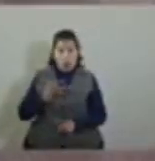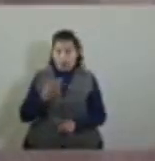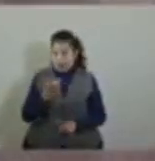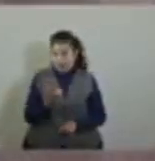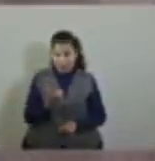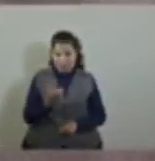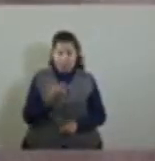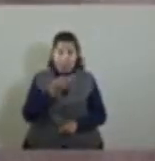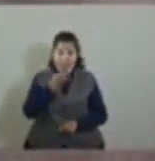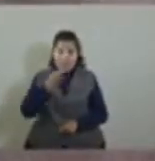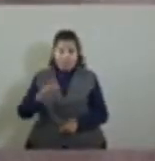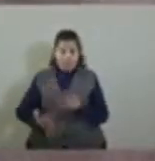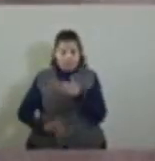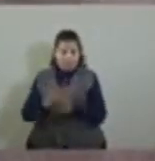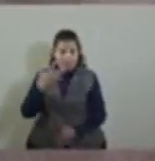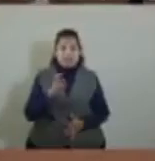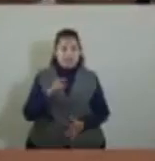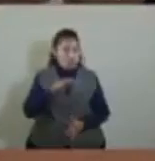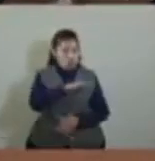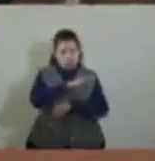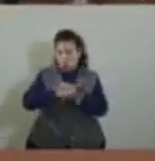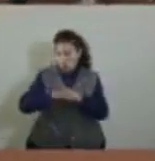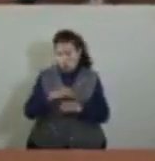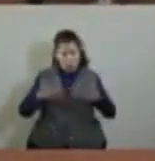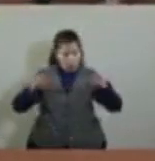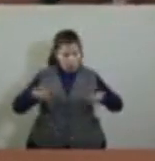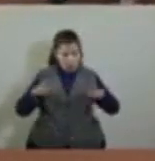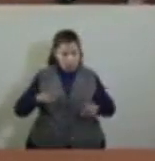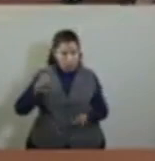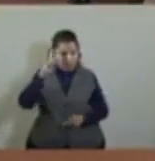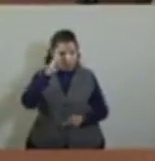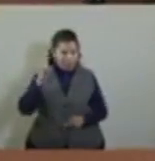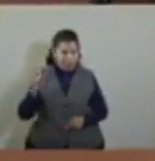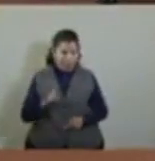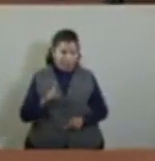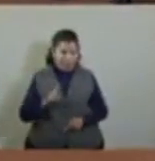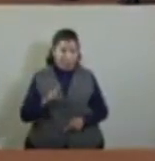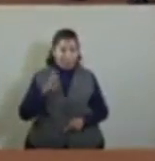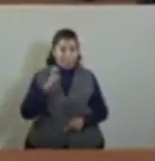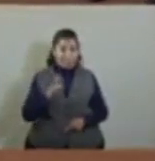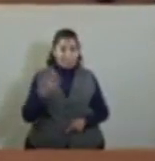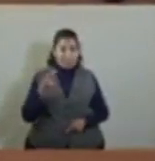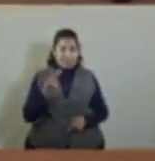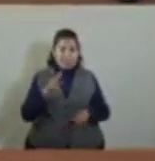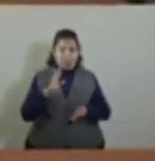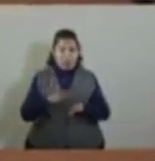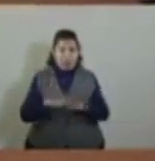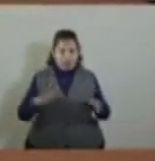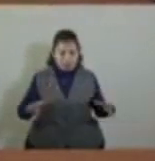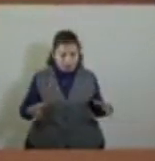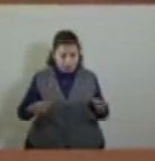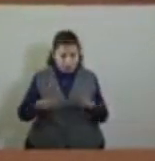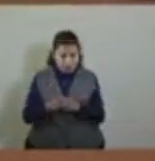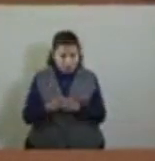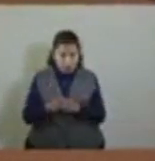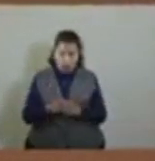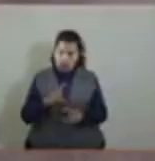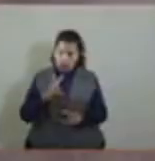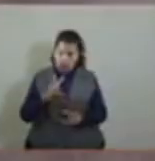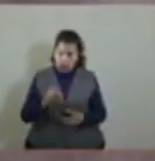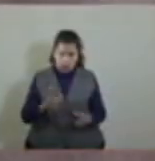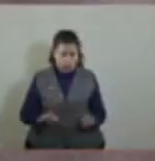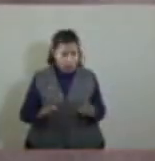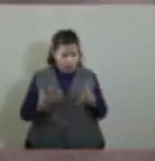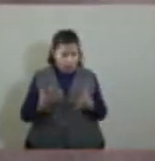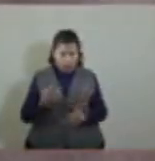Esa es la realidad de Zacatecas. Vayamos por una gran comunión social. No me dejen solo